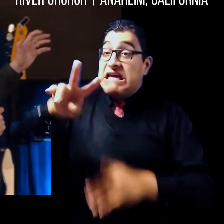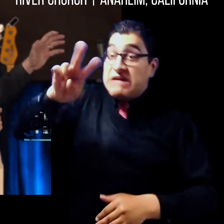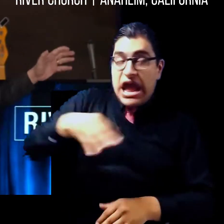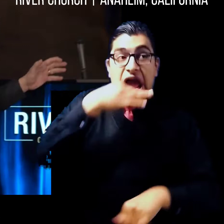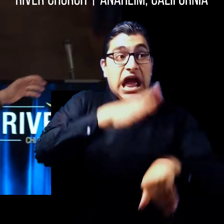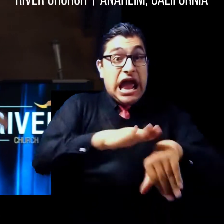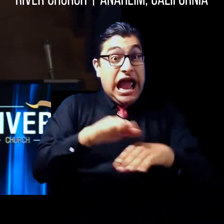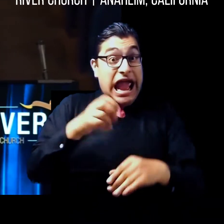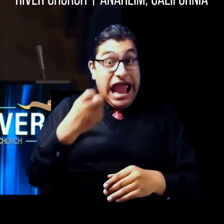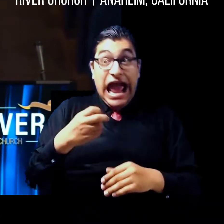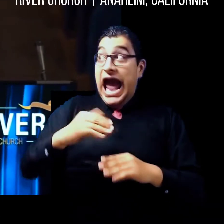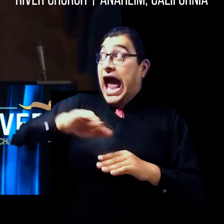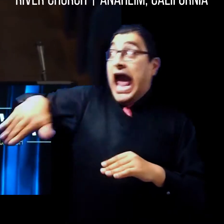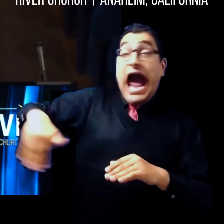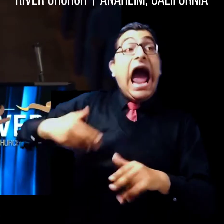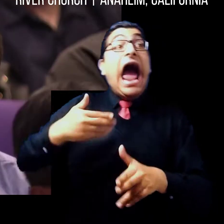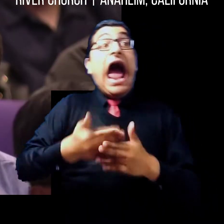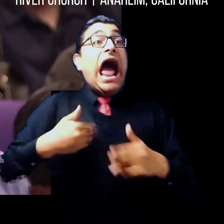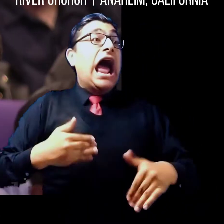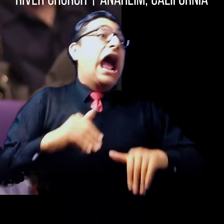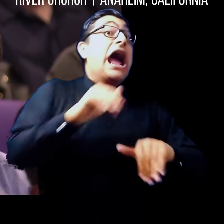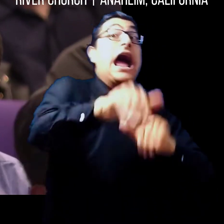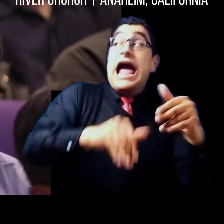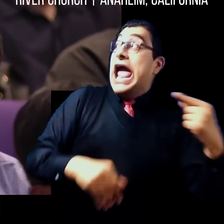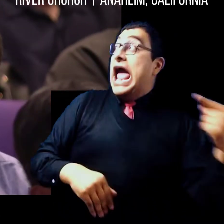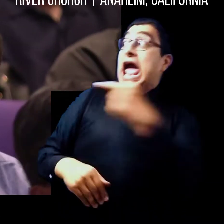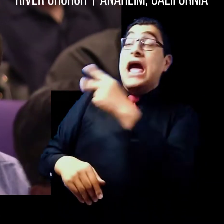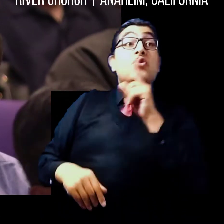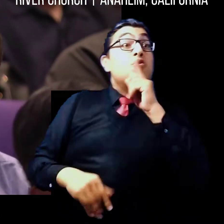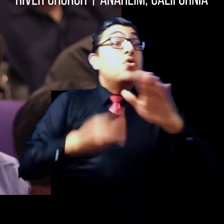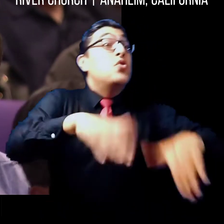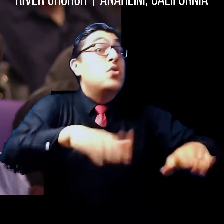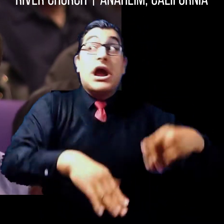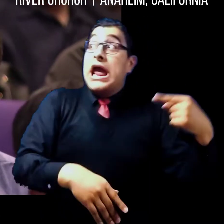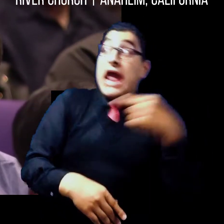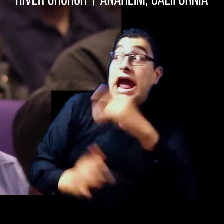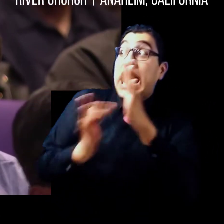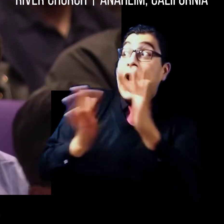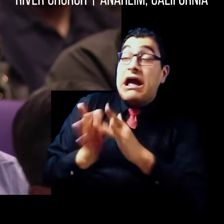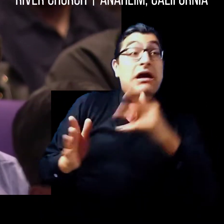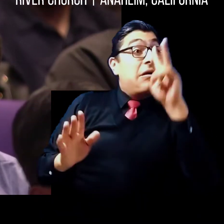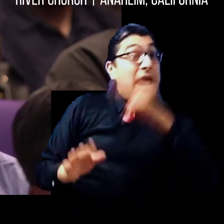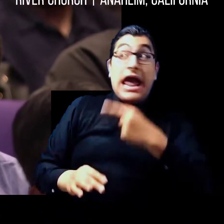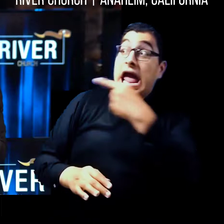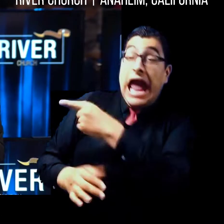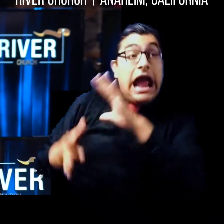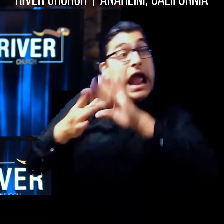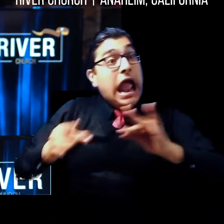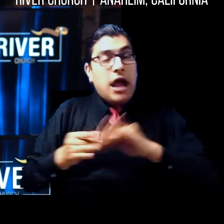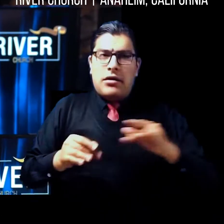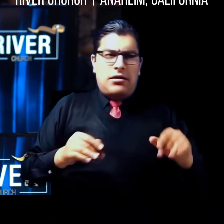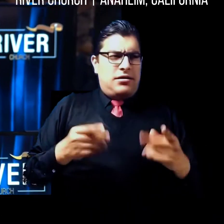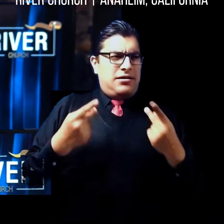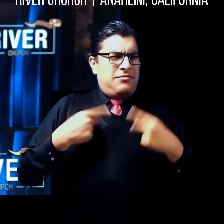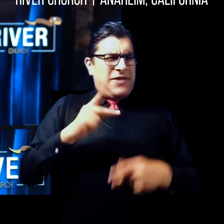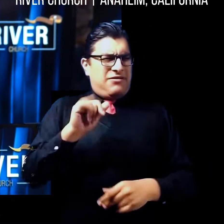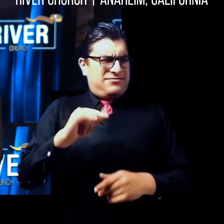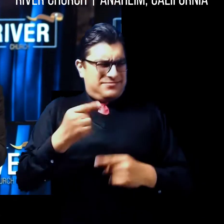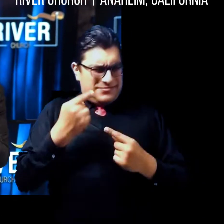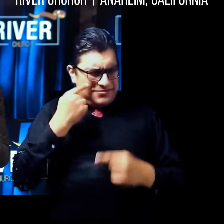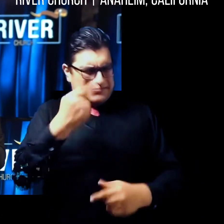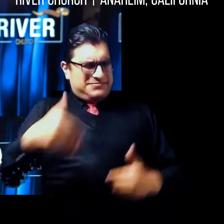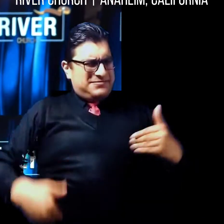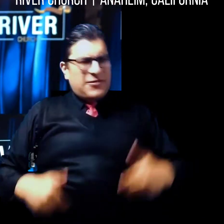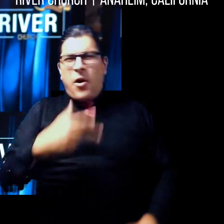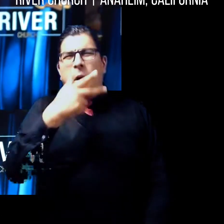ella diciendo antes que ellos lleguen. O se ponía delante y decía, silencio, ellos tienen al Cristo verdadero. ¿Qué hace Pablo? Le molesta que esta mujer que